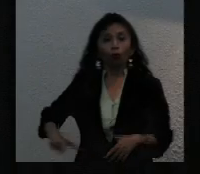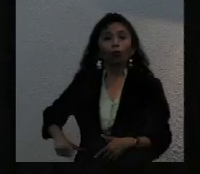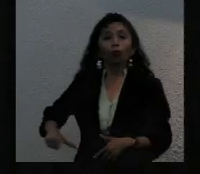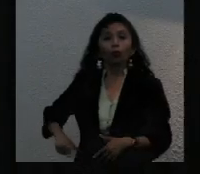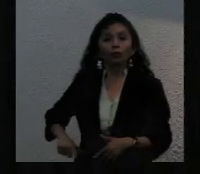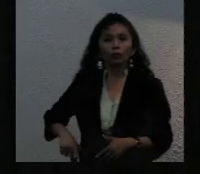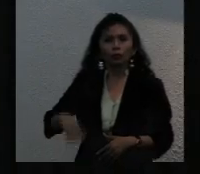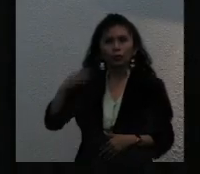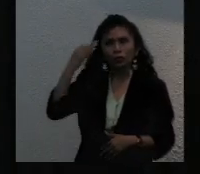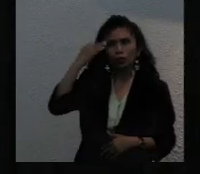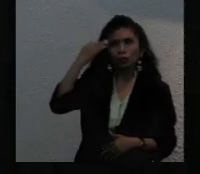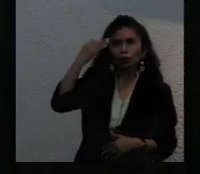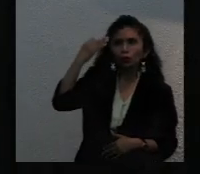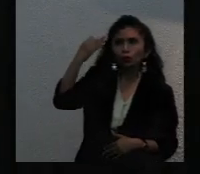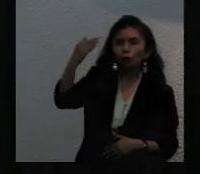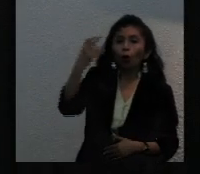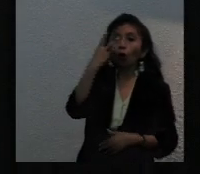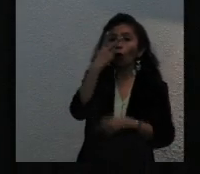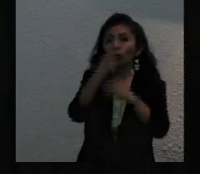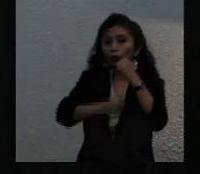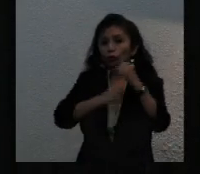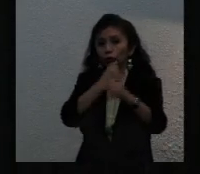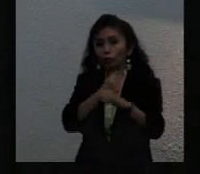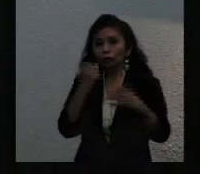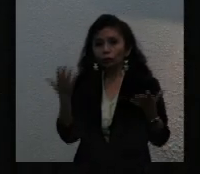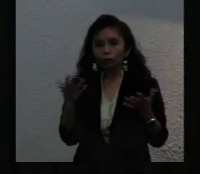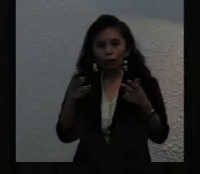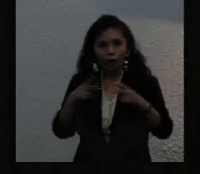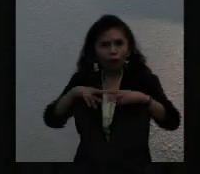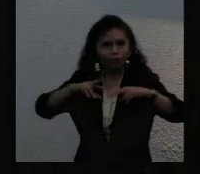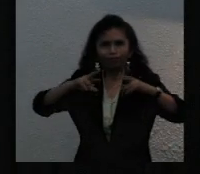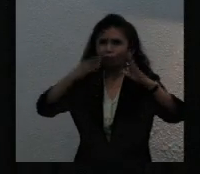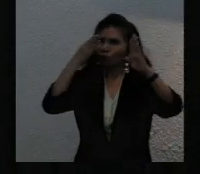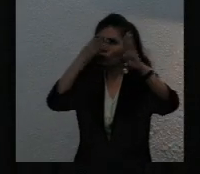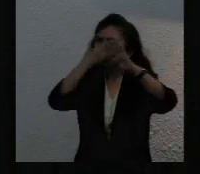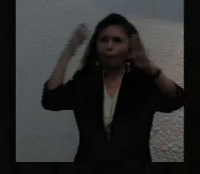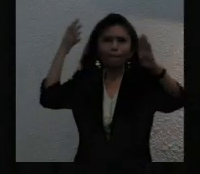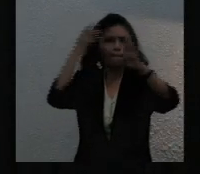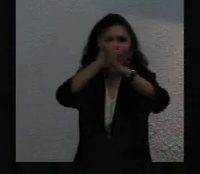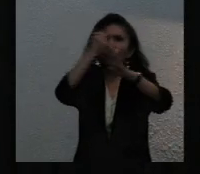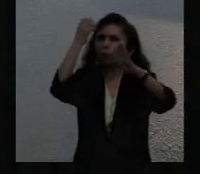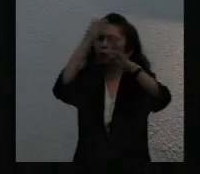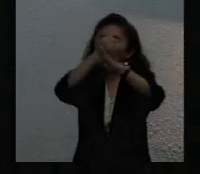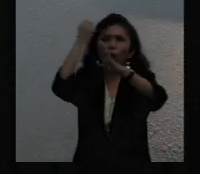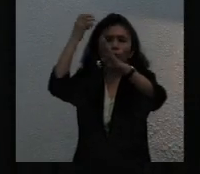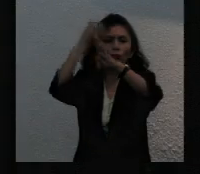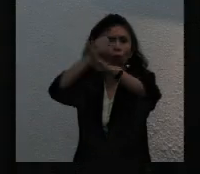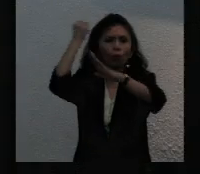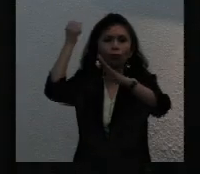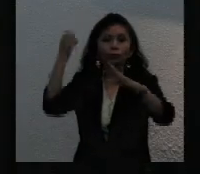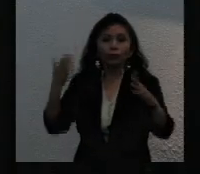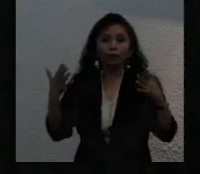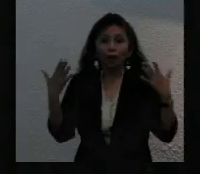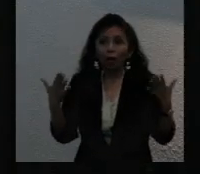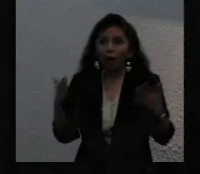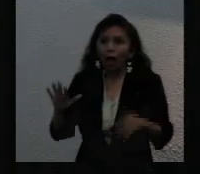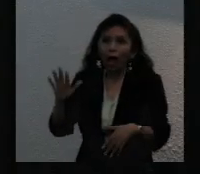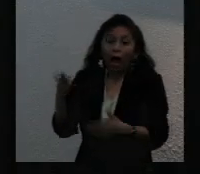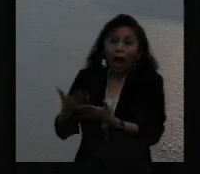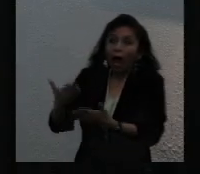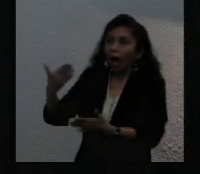que a lo largo de estos 2 años ha roto paradigmas y se ha atrevido a lograr cosas que antes